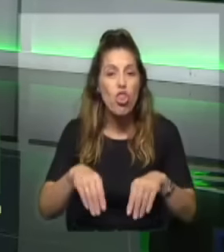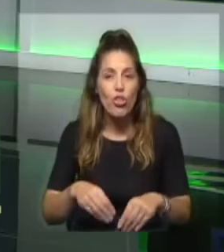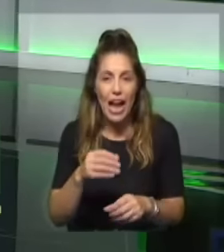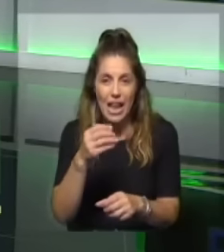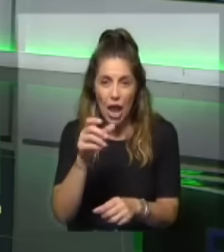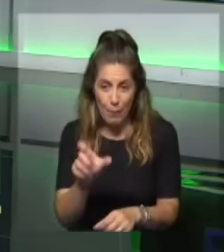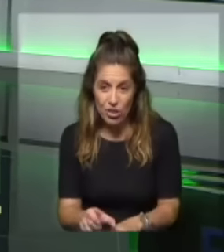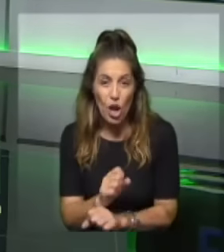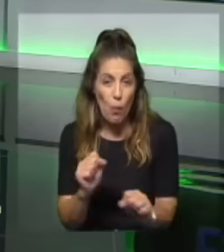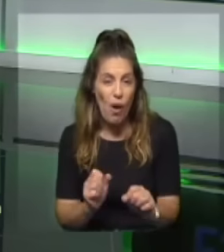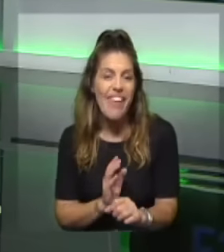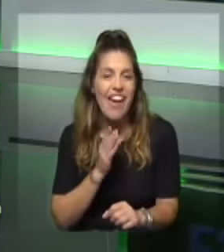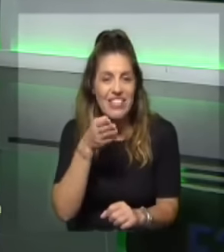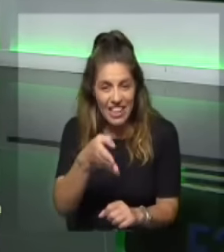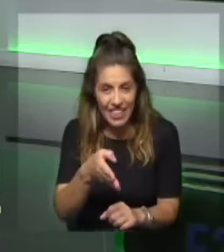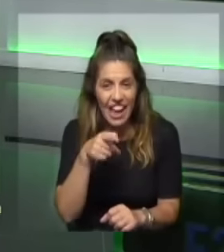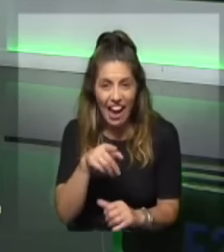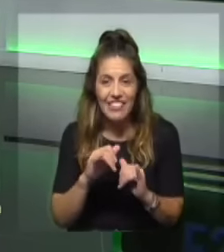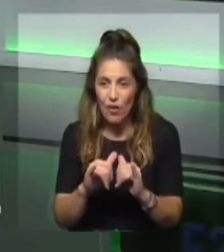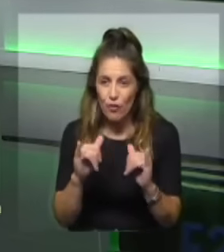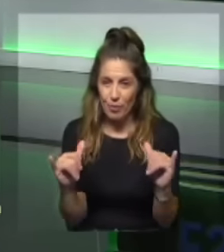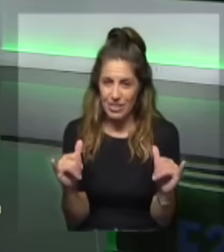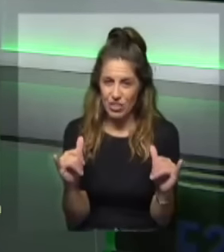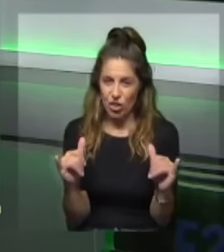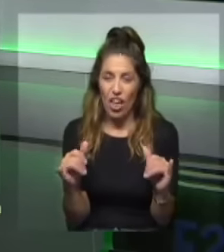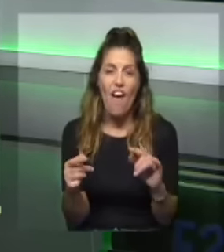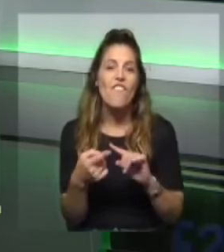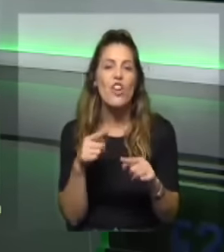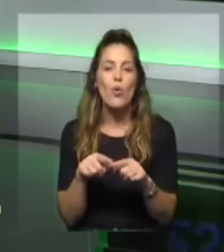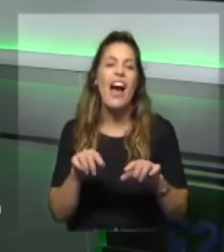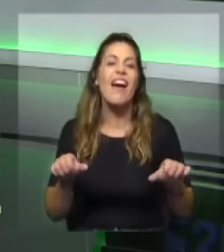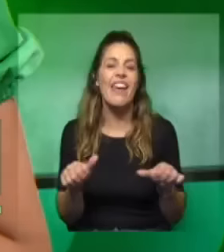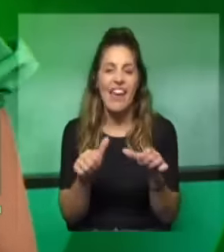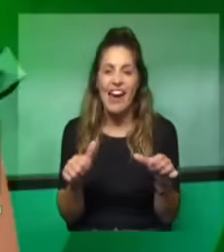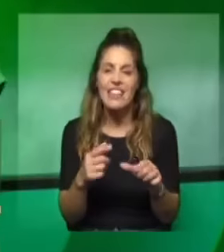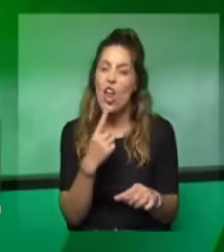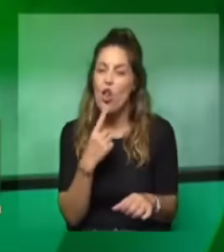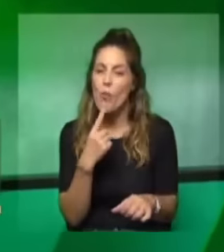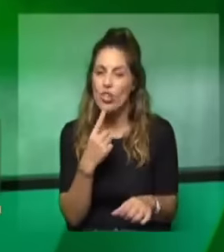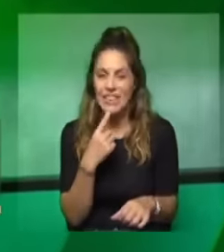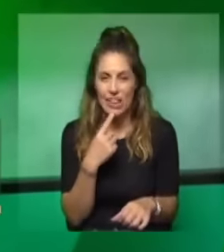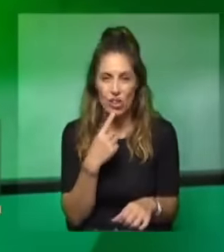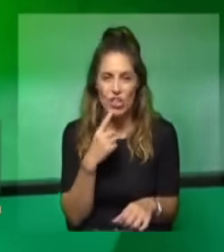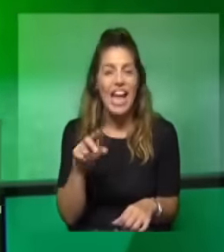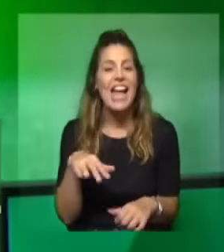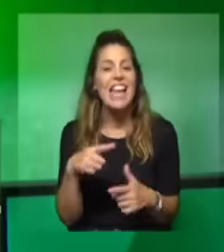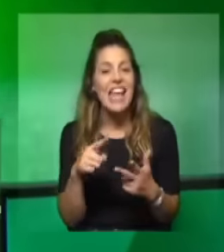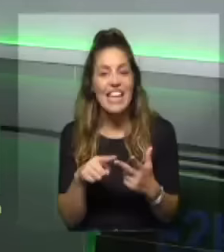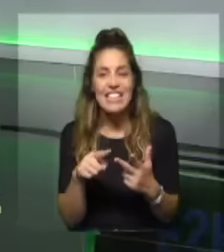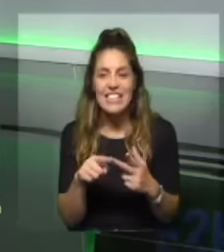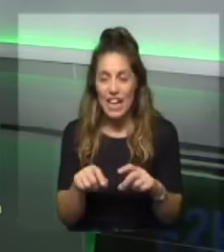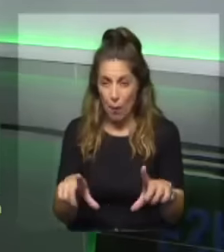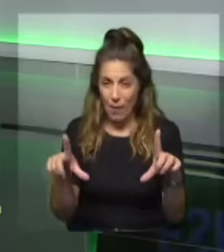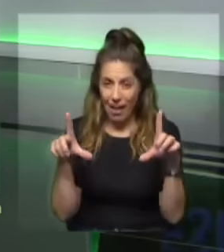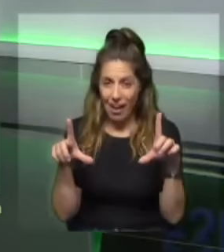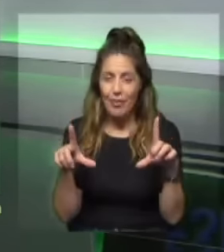pueden acceder a esta información vinculada a qué es lo que hacen los políticos y las políticas en la tercera placa vamos